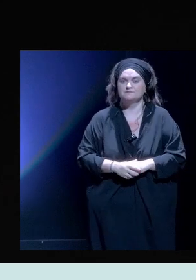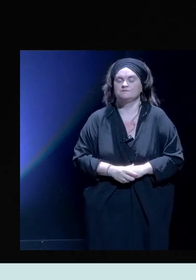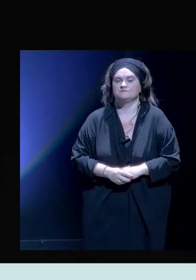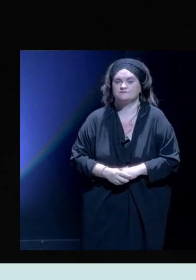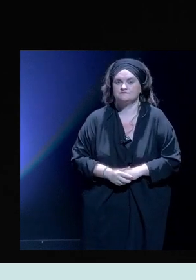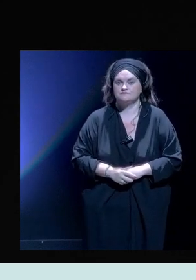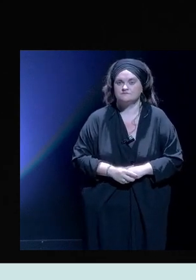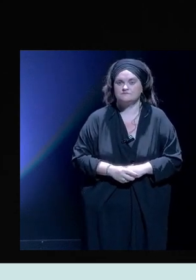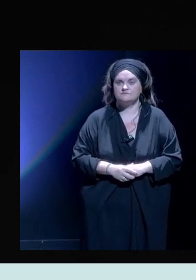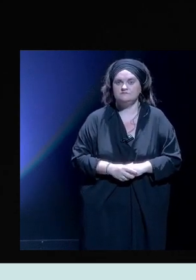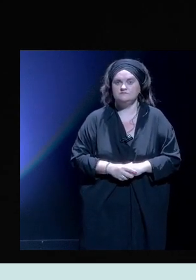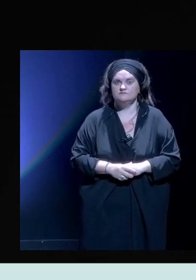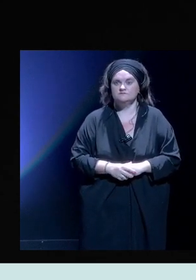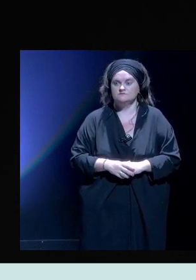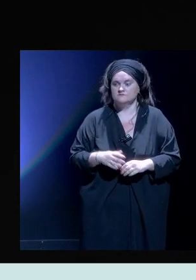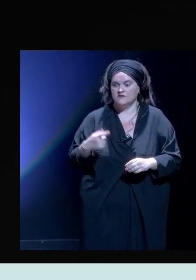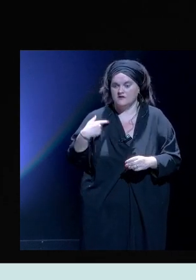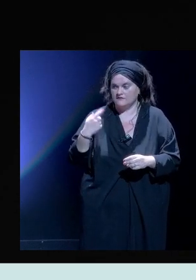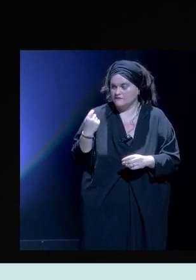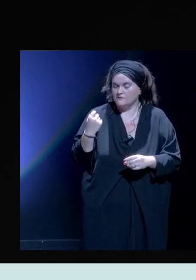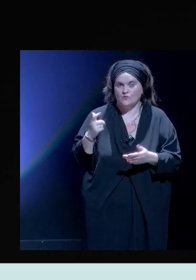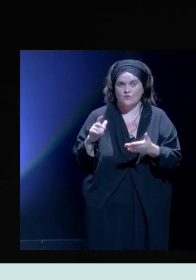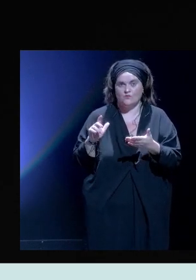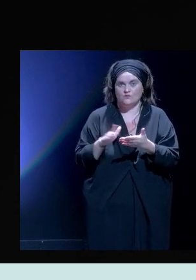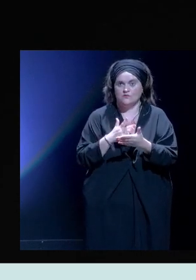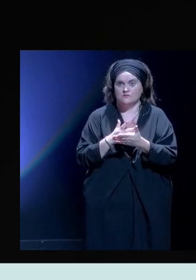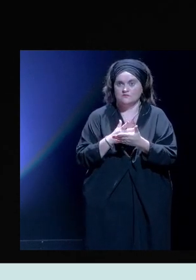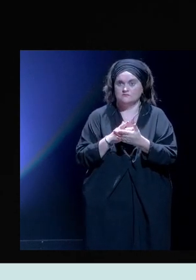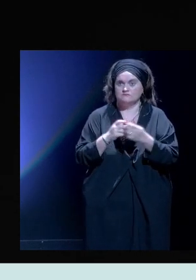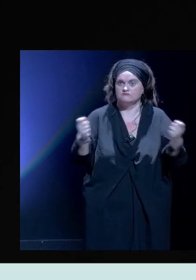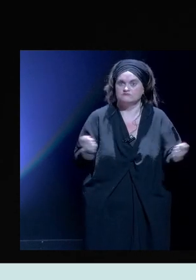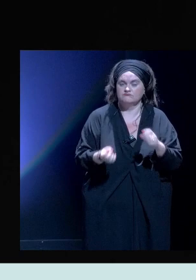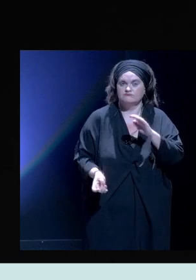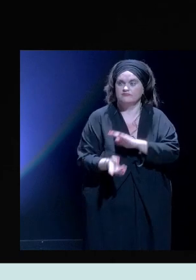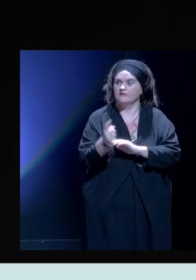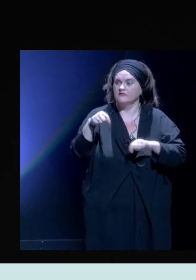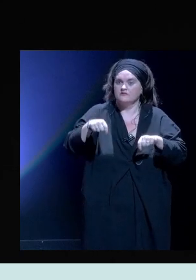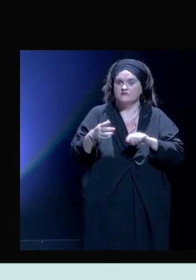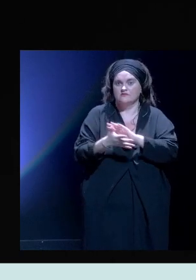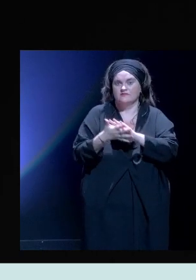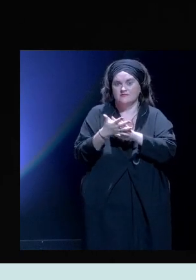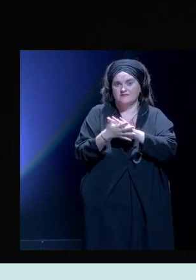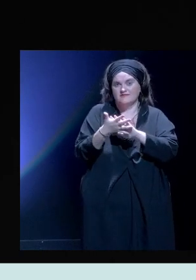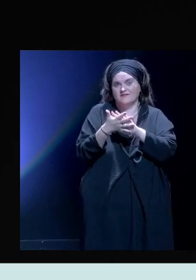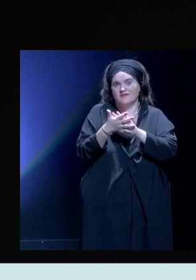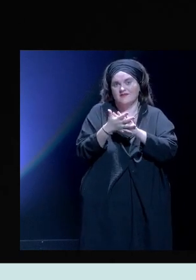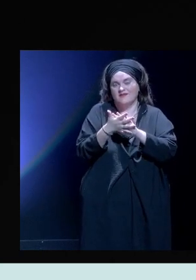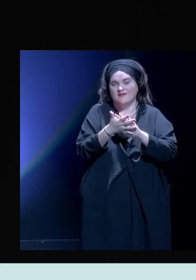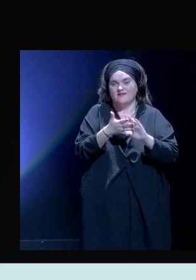está en relación con un libro que acabo de publicar. Y durante mi intervención, por lo tanto, me gustaría